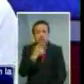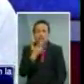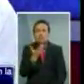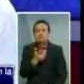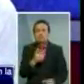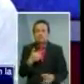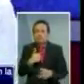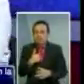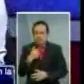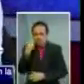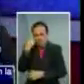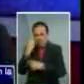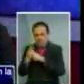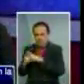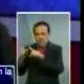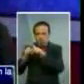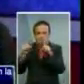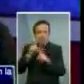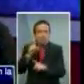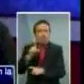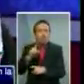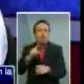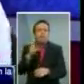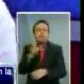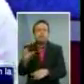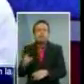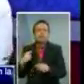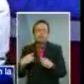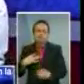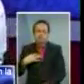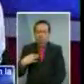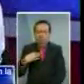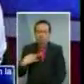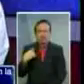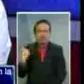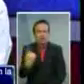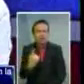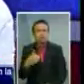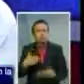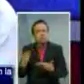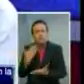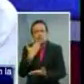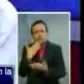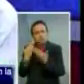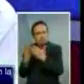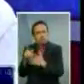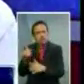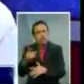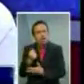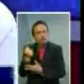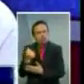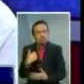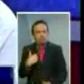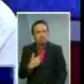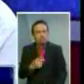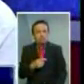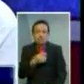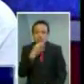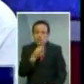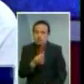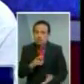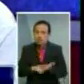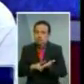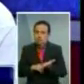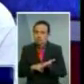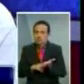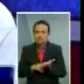consistente con lo que piensa mucha gente fuera del partido, la ciudadanía en general. Entonces, démosle ese espacio a la ciudadanía. Y lo que sí es llamativo, yo quiero decirlo de alguna